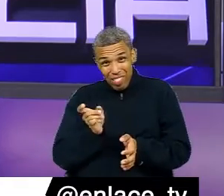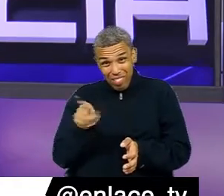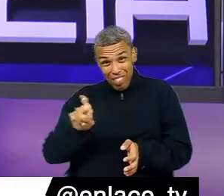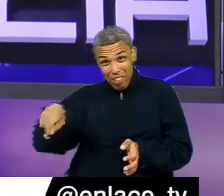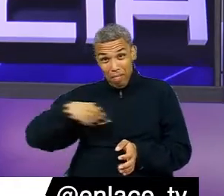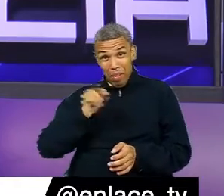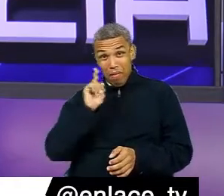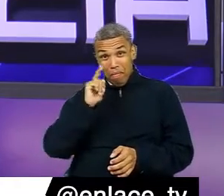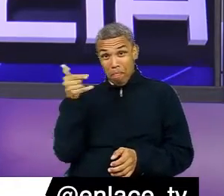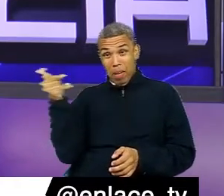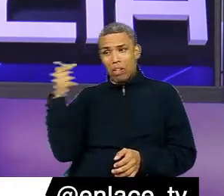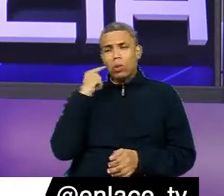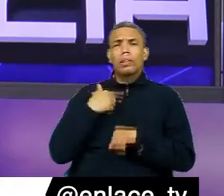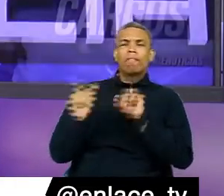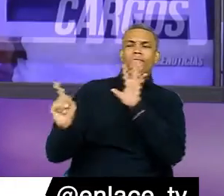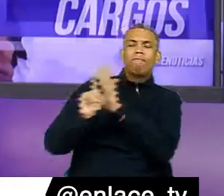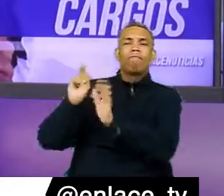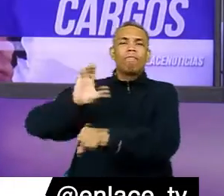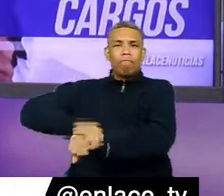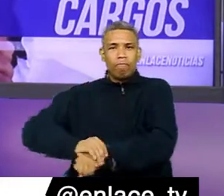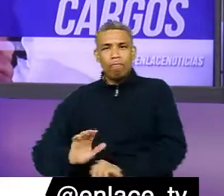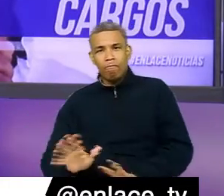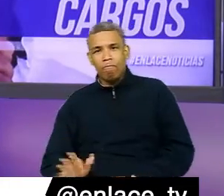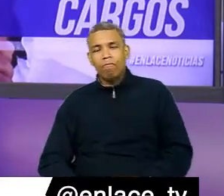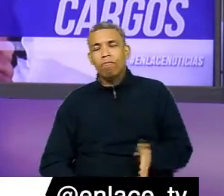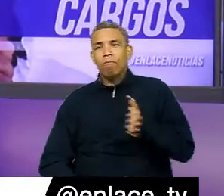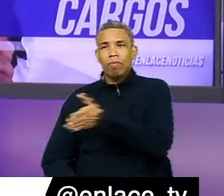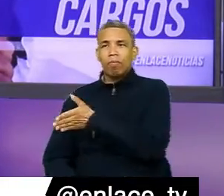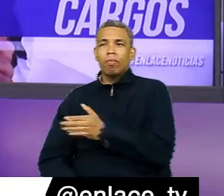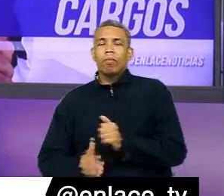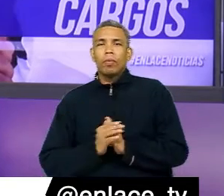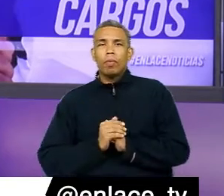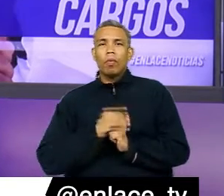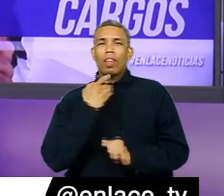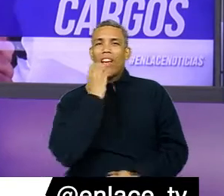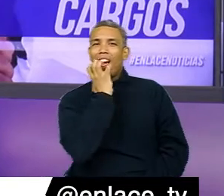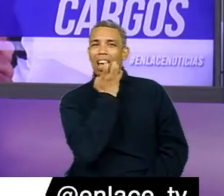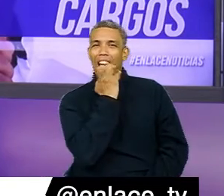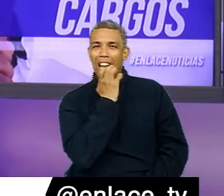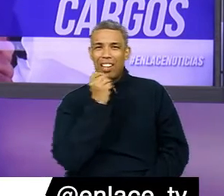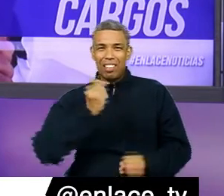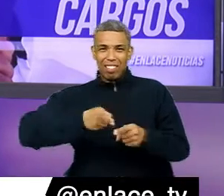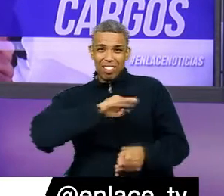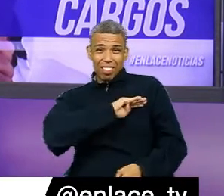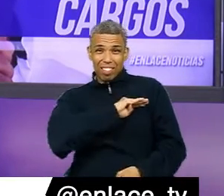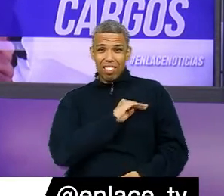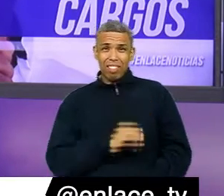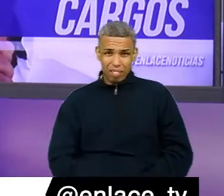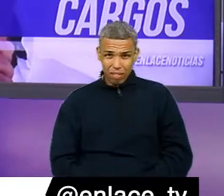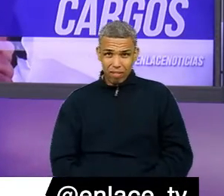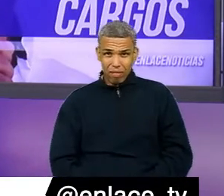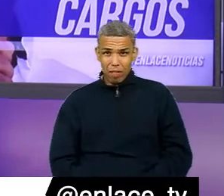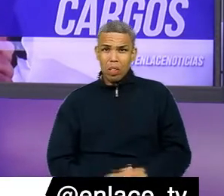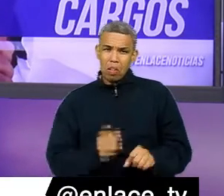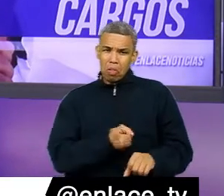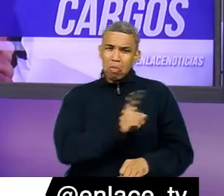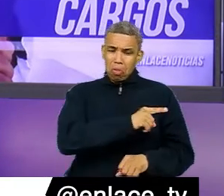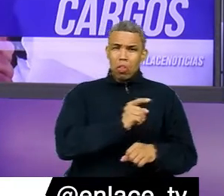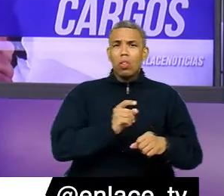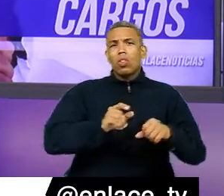Y la Procuraduría General de la Nación dictó pliego de cargos en contra del exalcalde de Barranca Bermeja, Elkin David Bueno Altaona, y su secretario de Medio